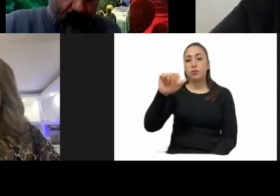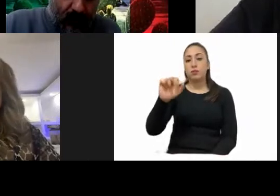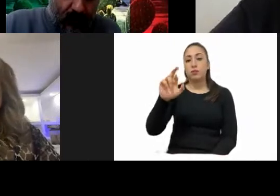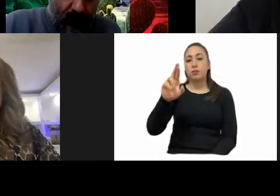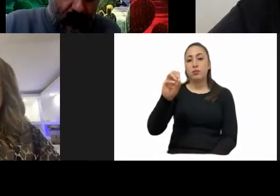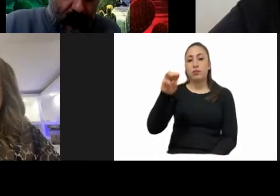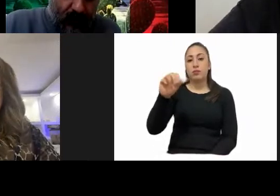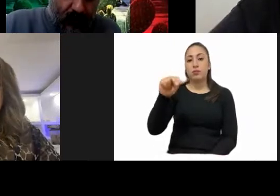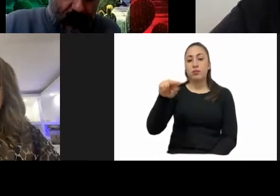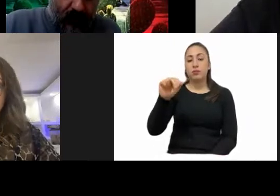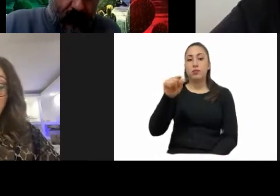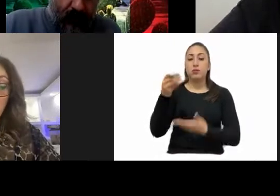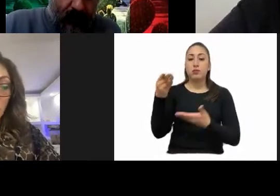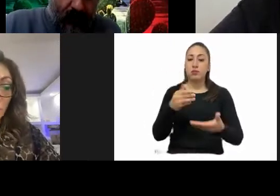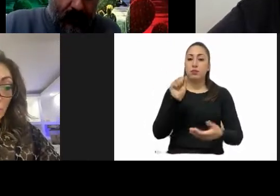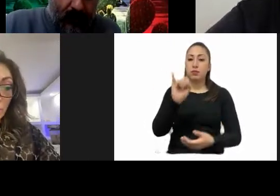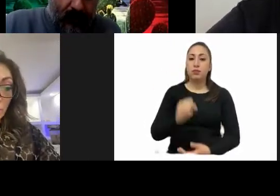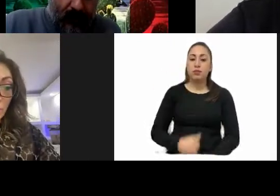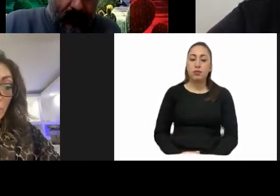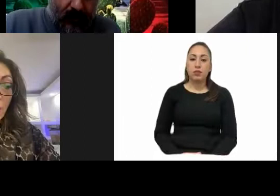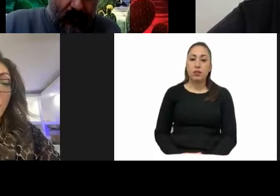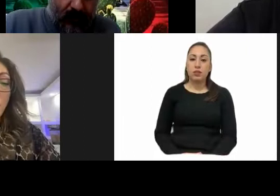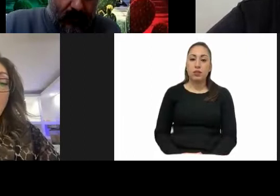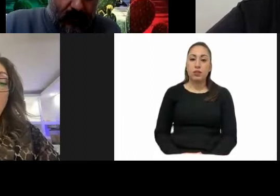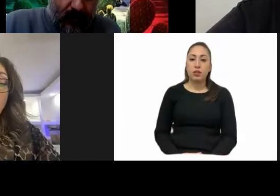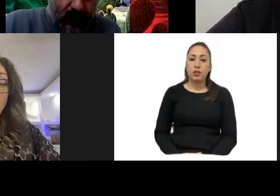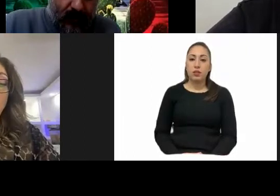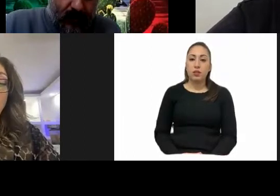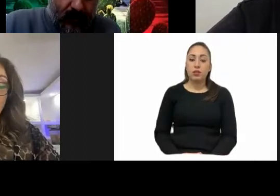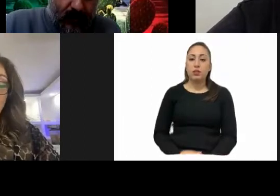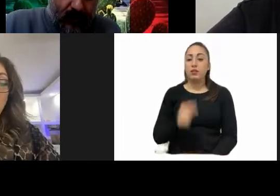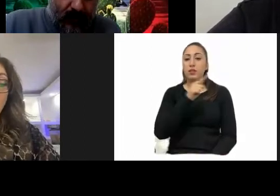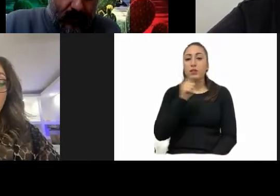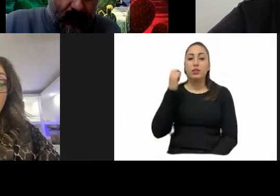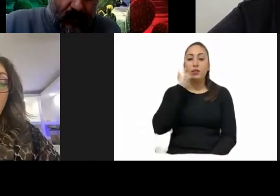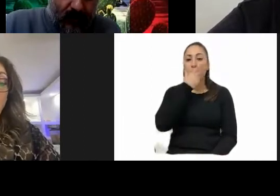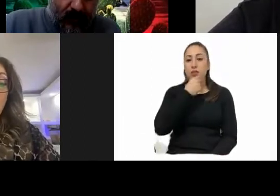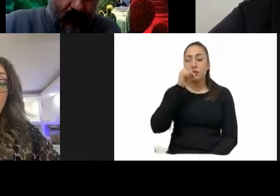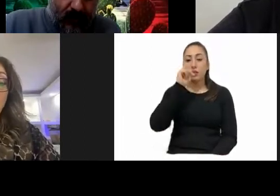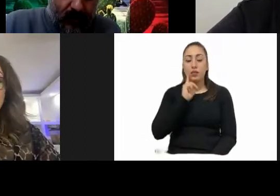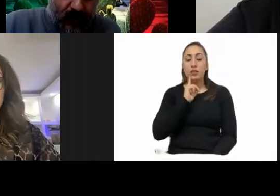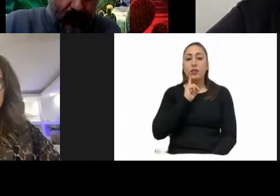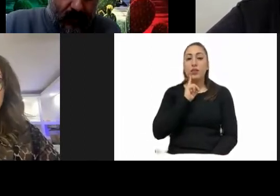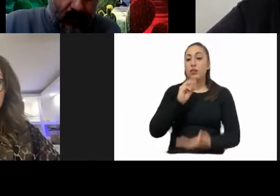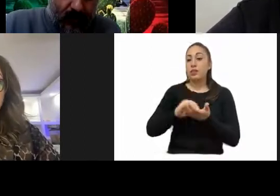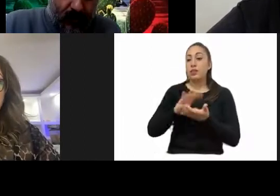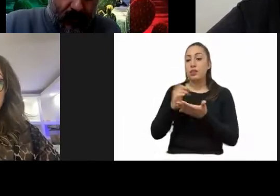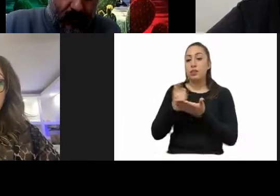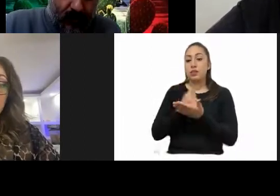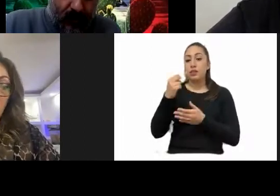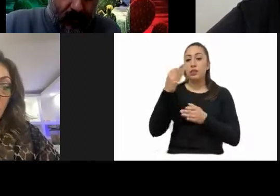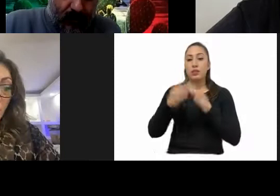Polinia Romana presente. Saludo diputado. Falta alguna diputada o diputado de pasar asistencia.